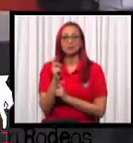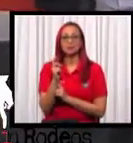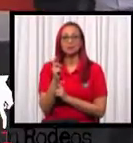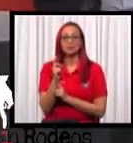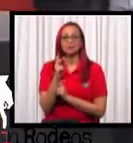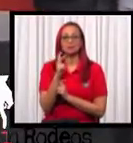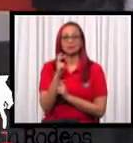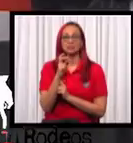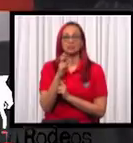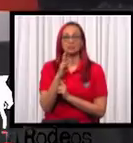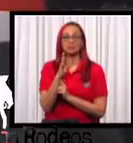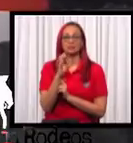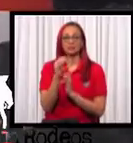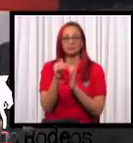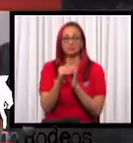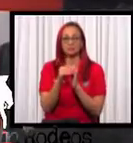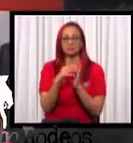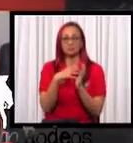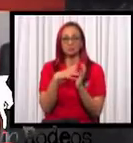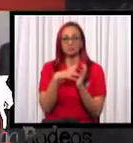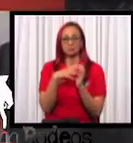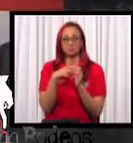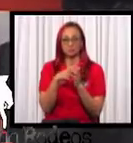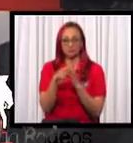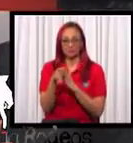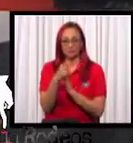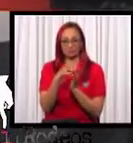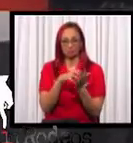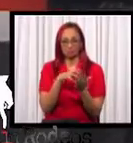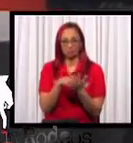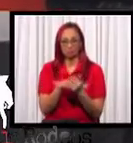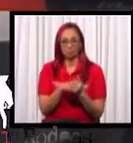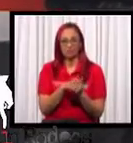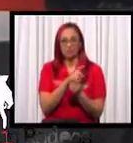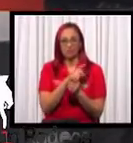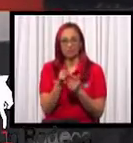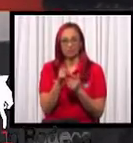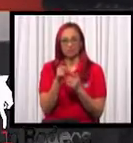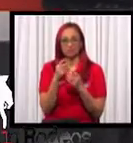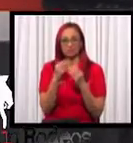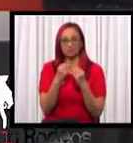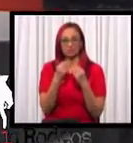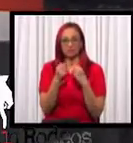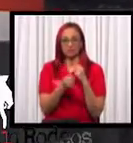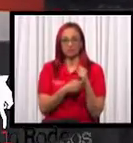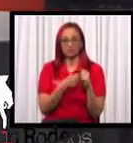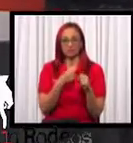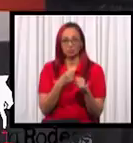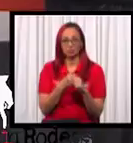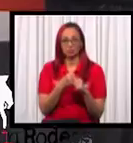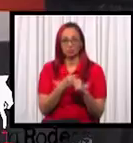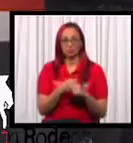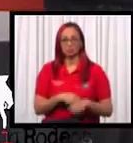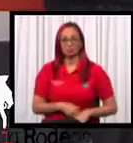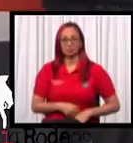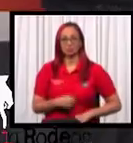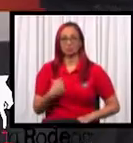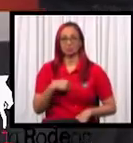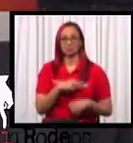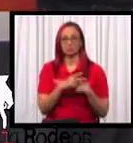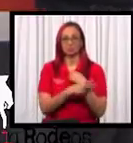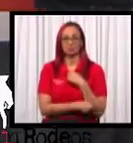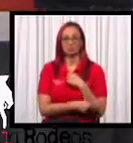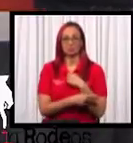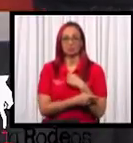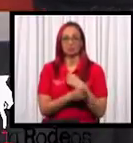340 mil toneladas métricas de arroz. Ese es el consumo anual de nuestro país. Sin